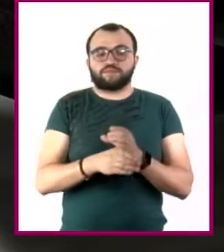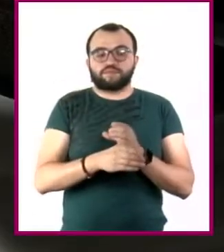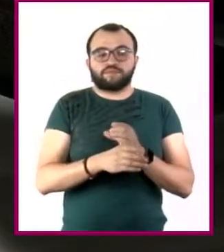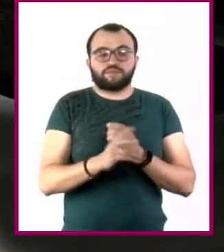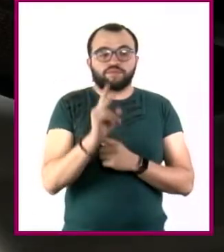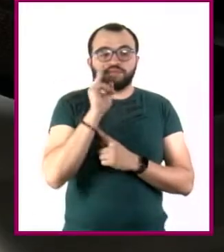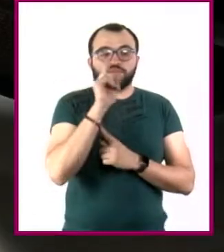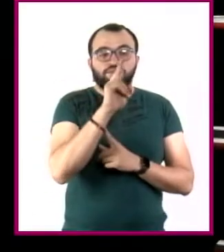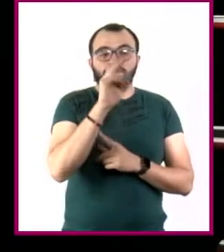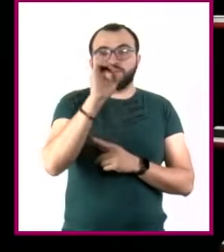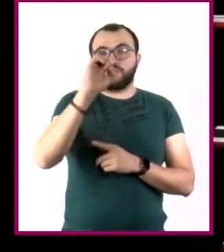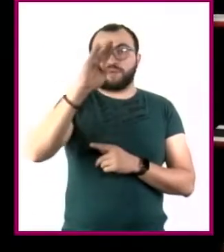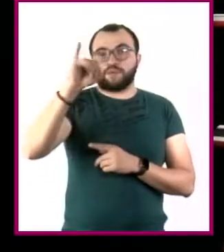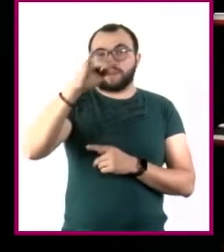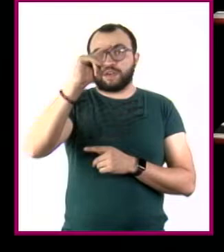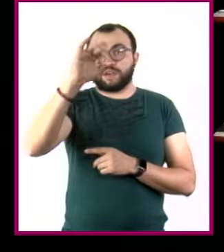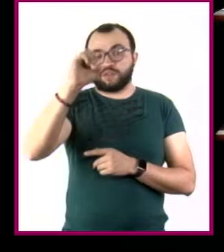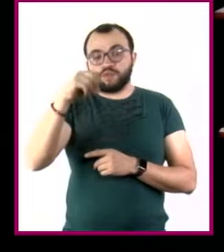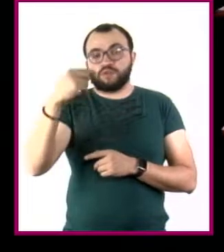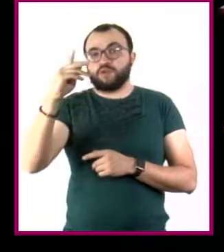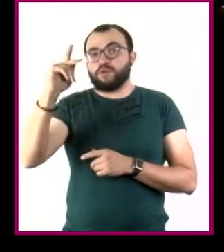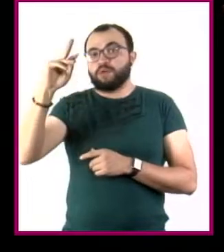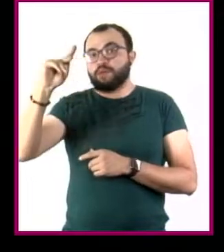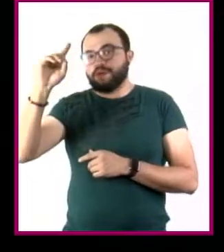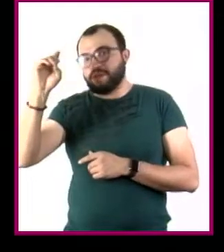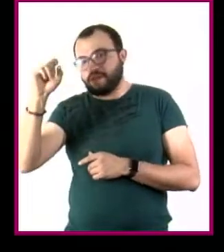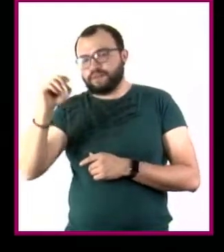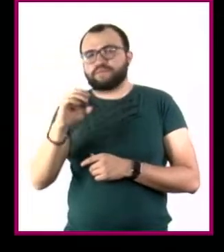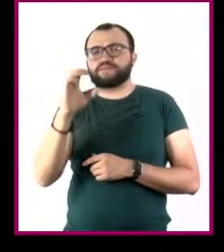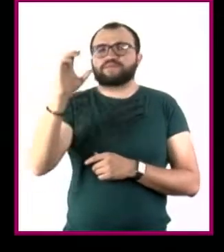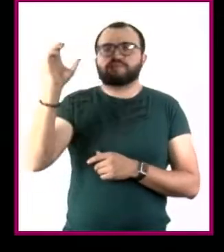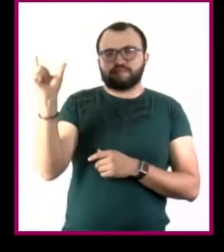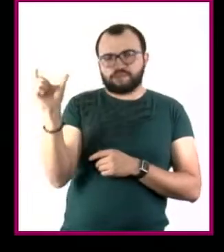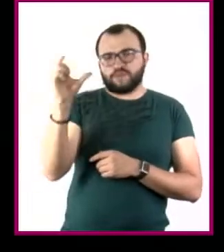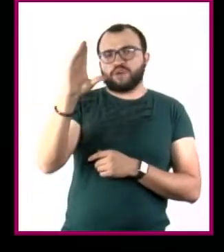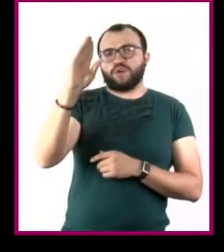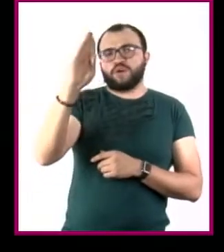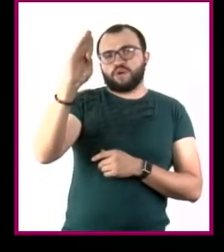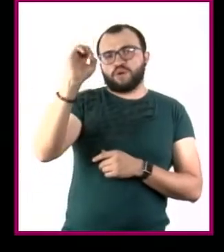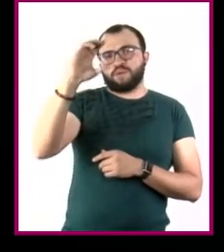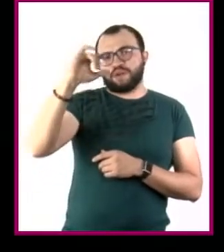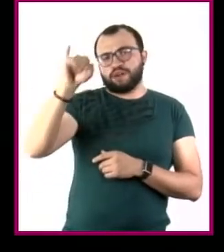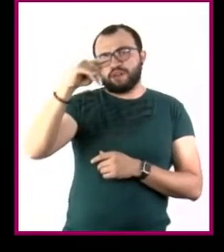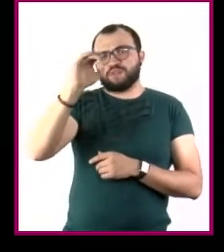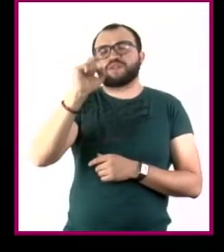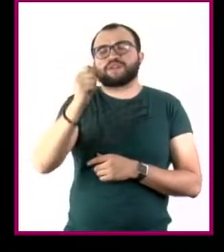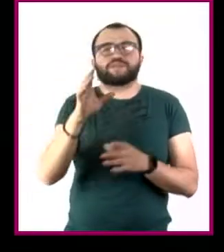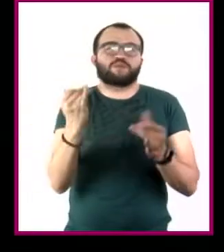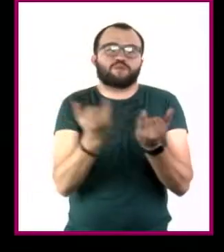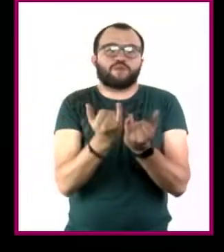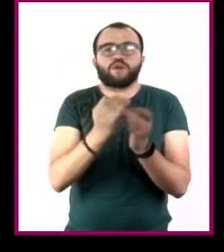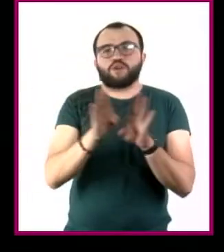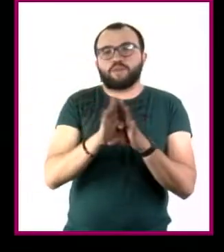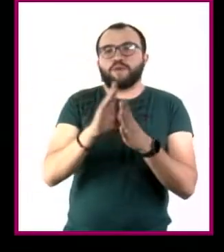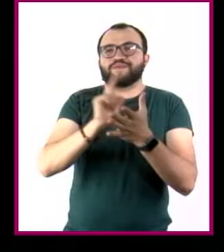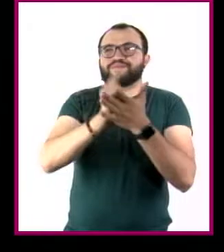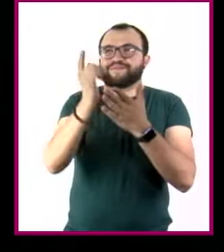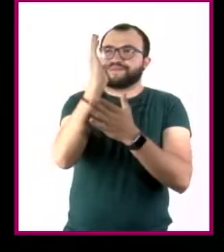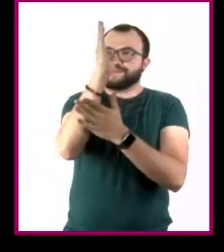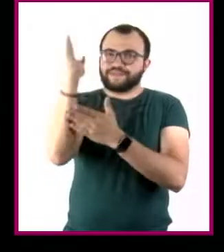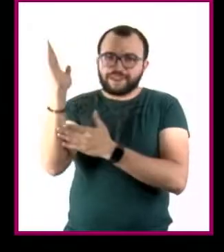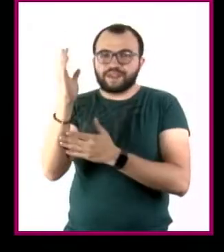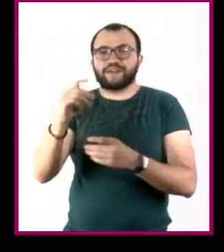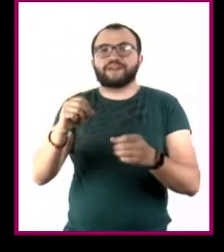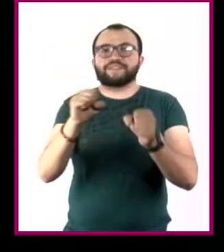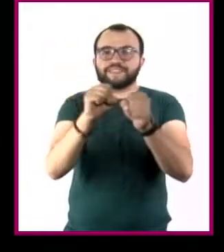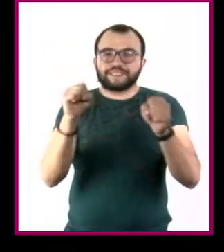y propiedad. Los objetos son cosas como la lámpara y el reflector, el librero y el sillón,